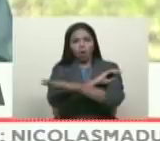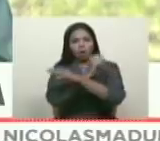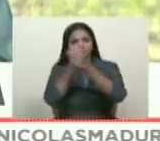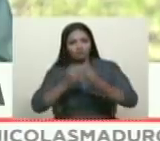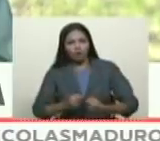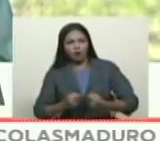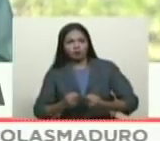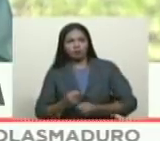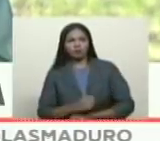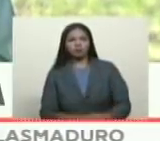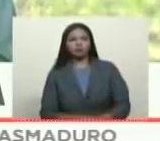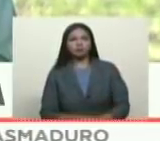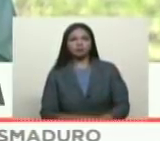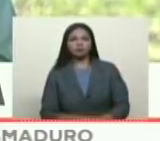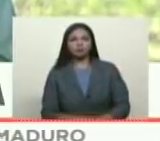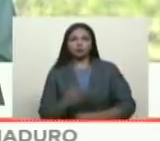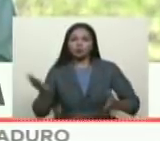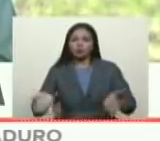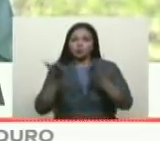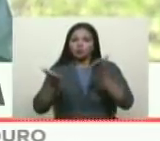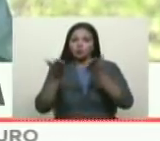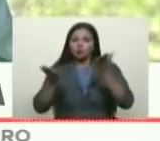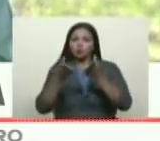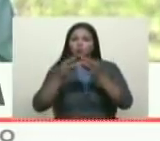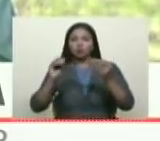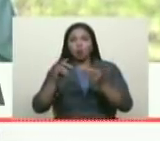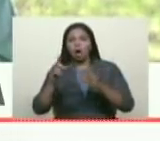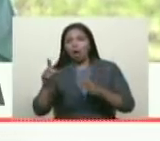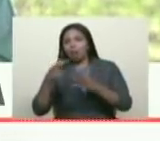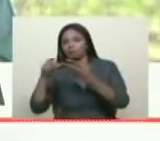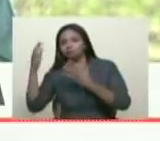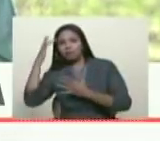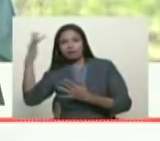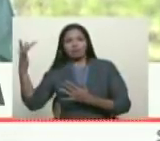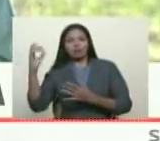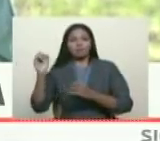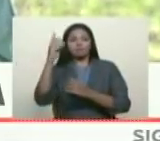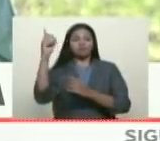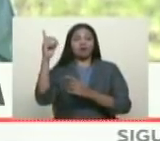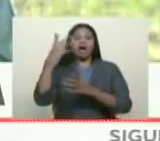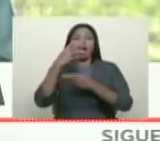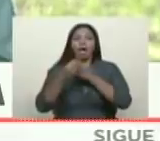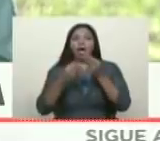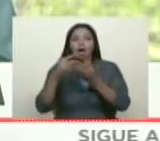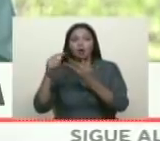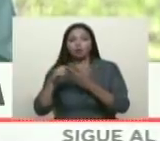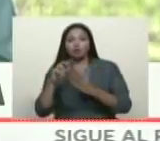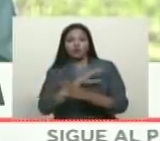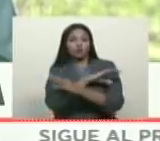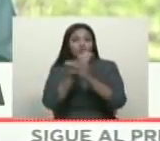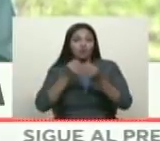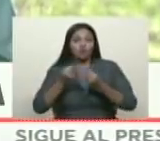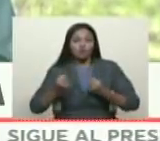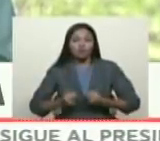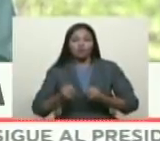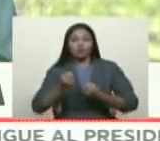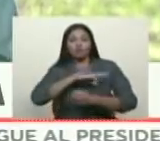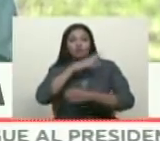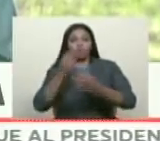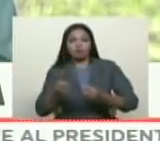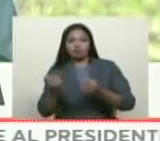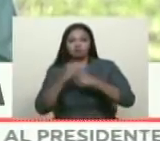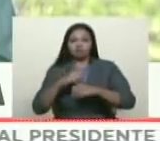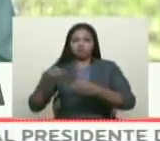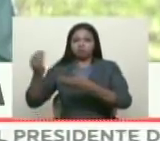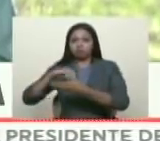fuerzas. Impulsemos todas las iniciativas. Y una de las cosas que va agarrando más fuerza en la agricultura